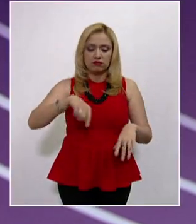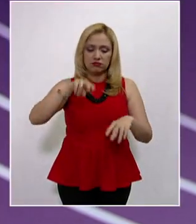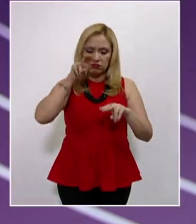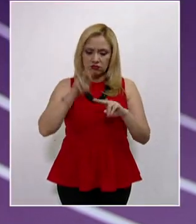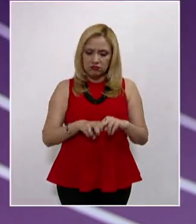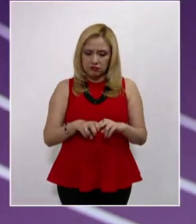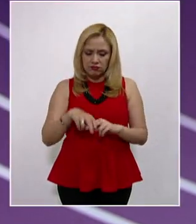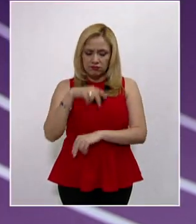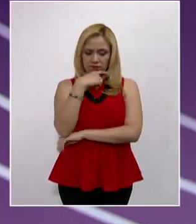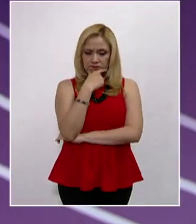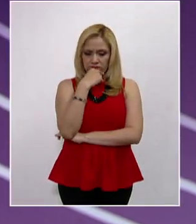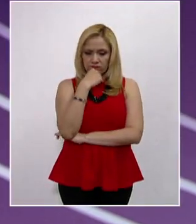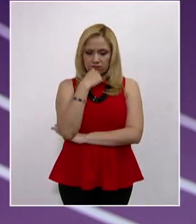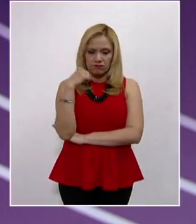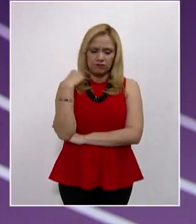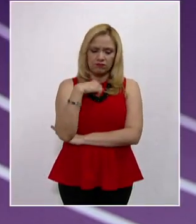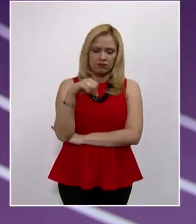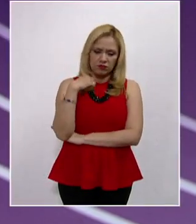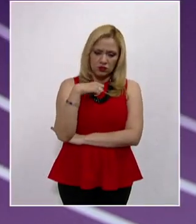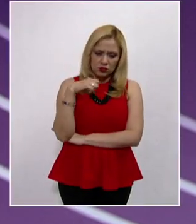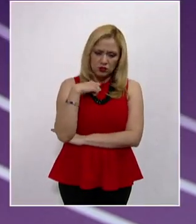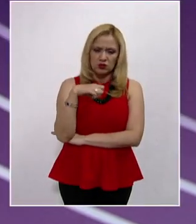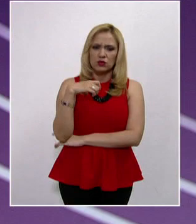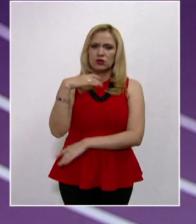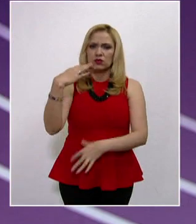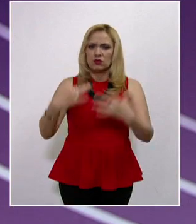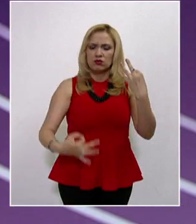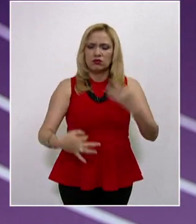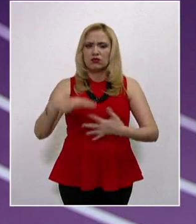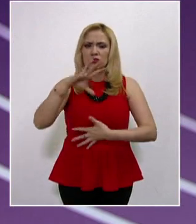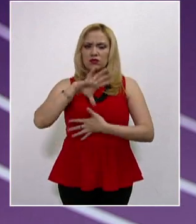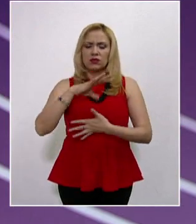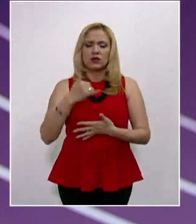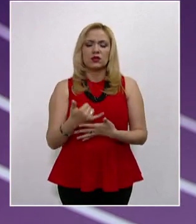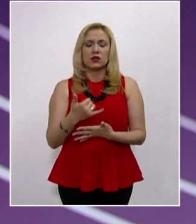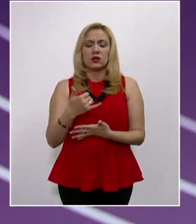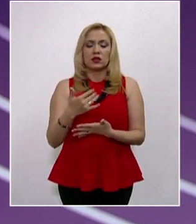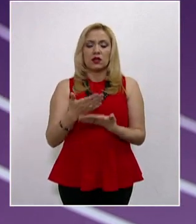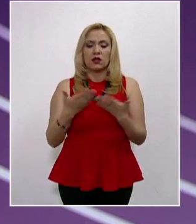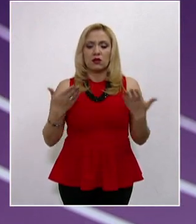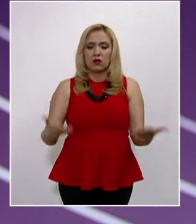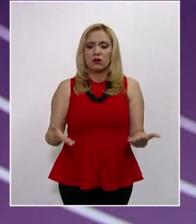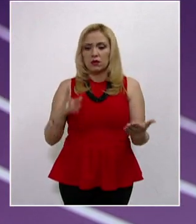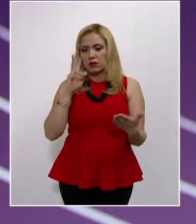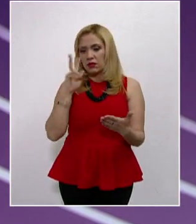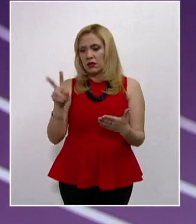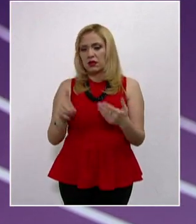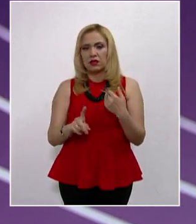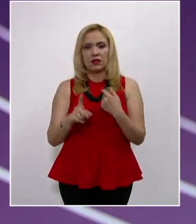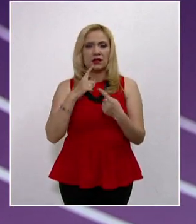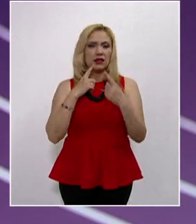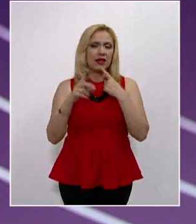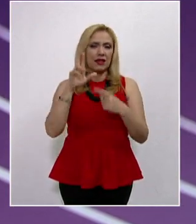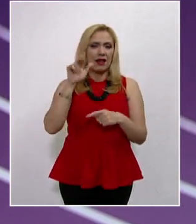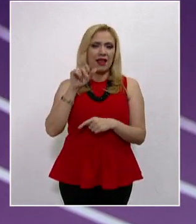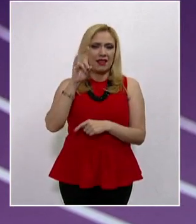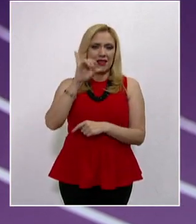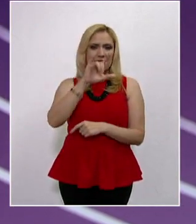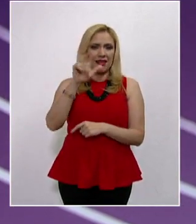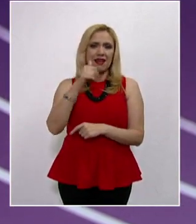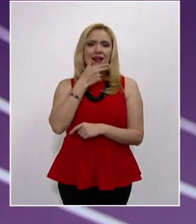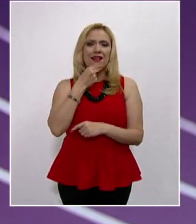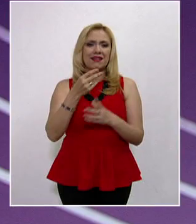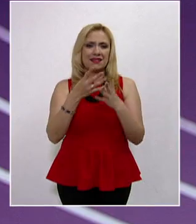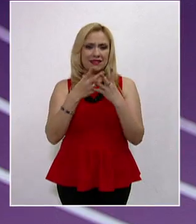sido el criterio tradicional del sistema interamericano y en el que él ha votado desde asuntos como cuando se discutió el caso Radilla, que en el que